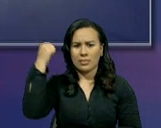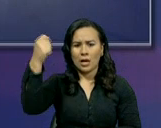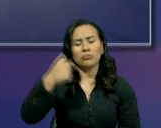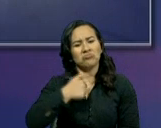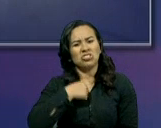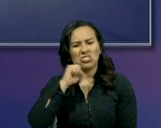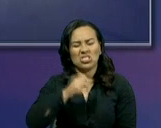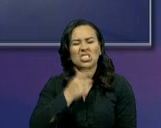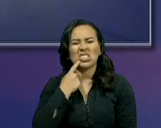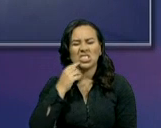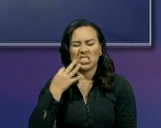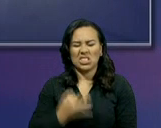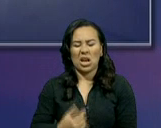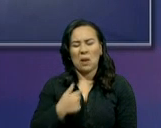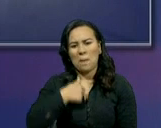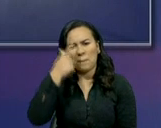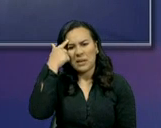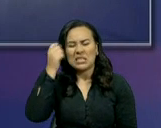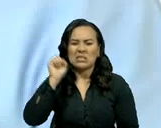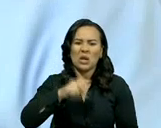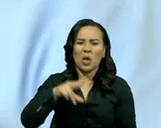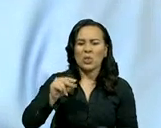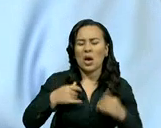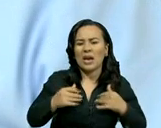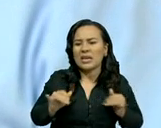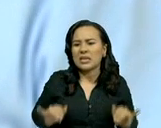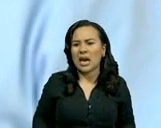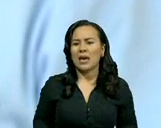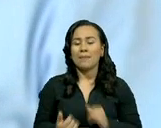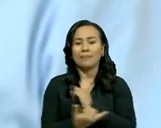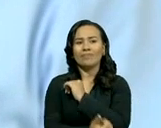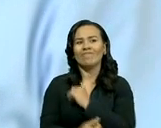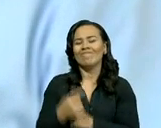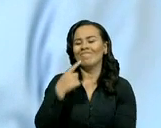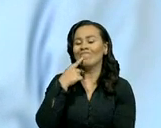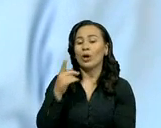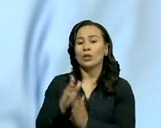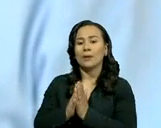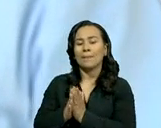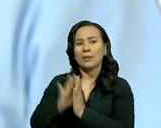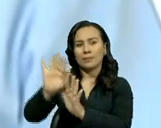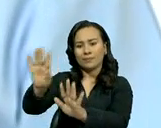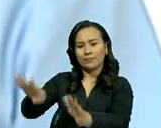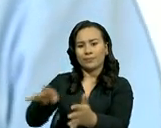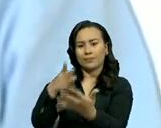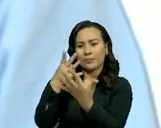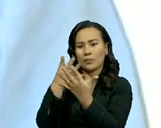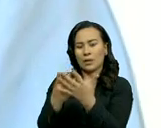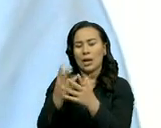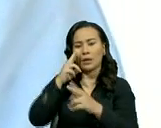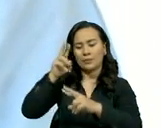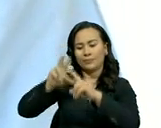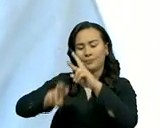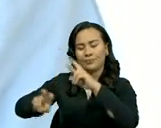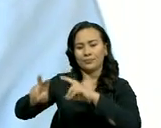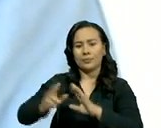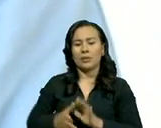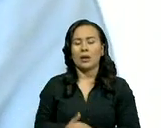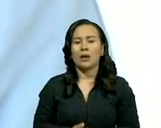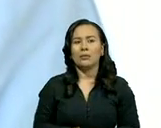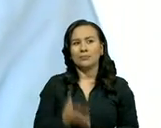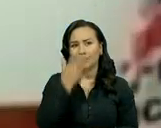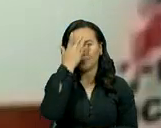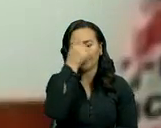pensar seriamente si me quedaría en el país. Con este antecedente, la Fiscalía solicitó la prisión preventiva con fines investigativos, pues Patiño